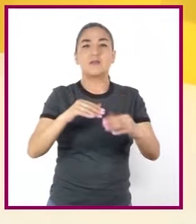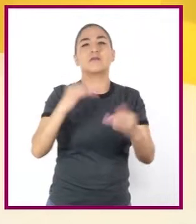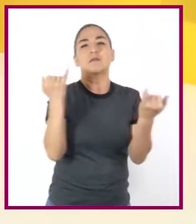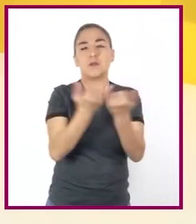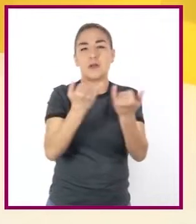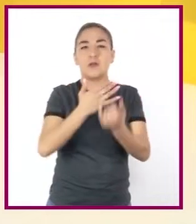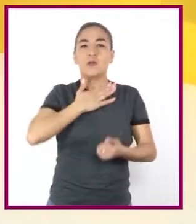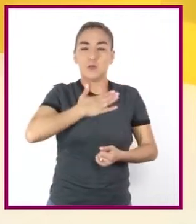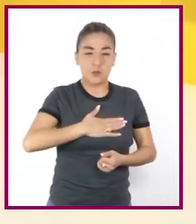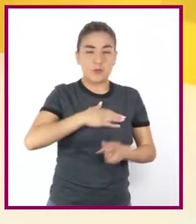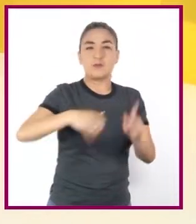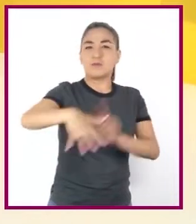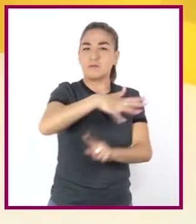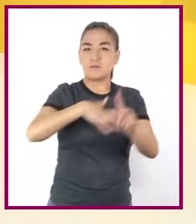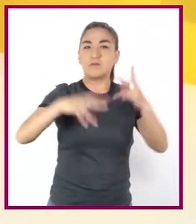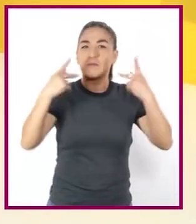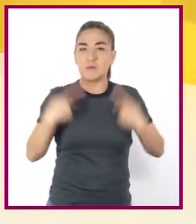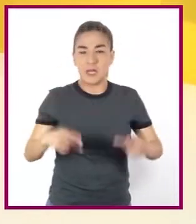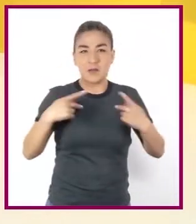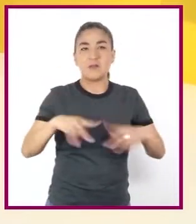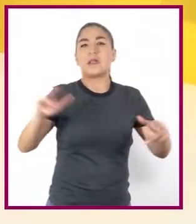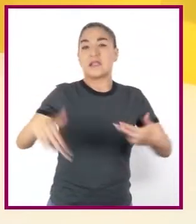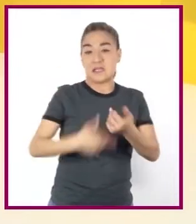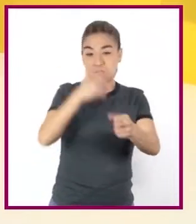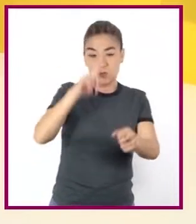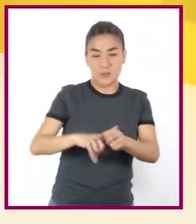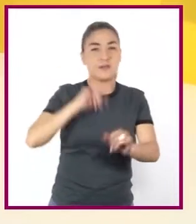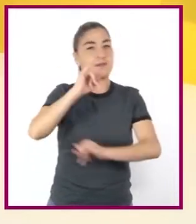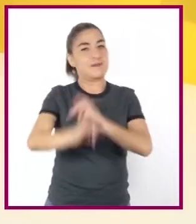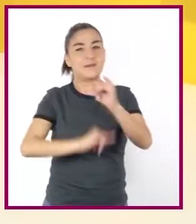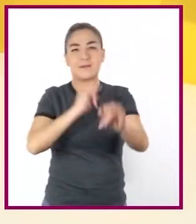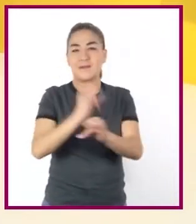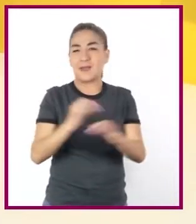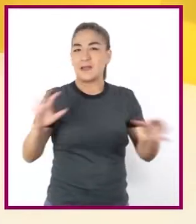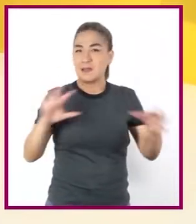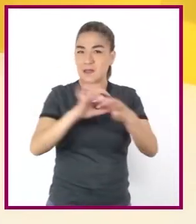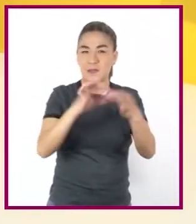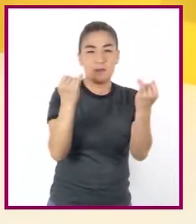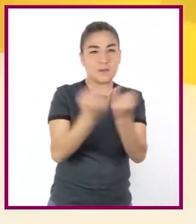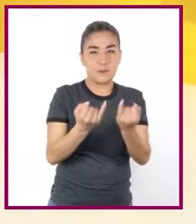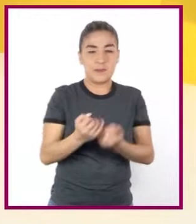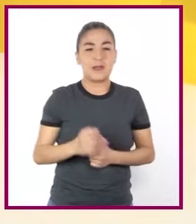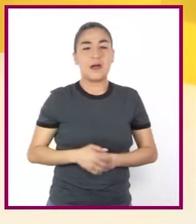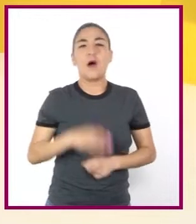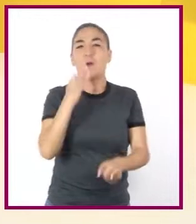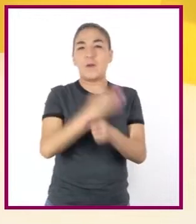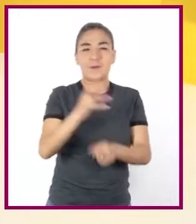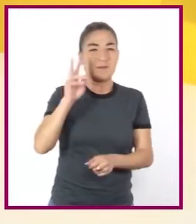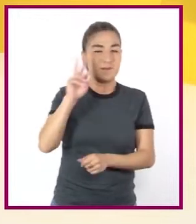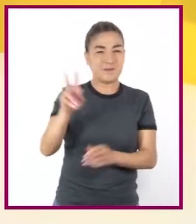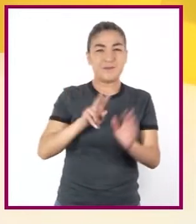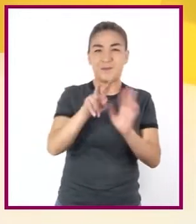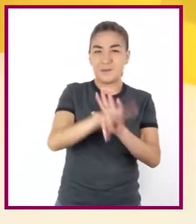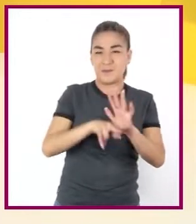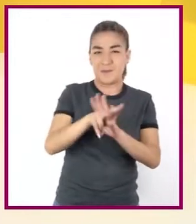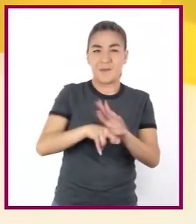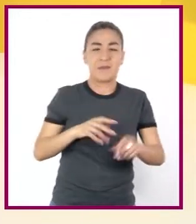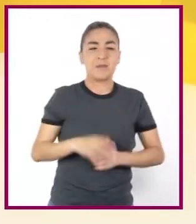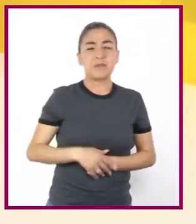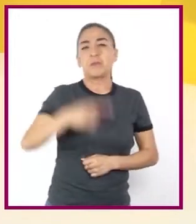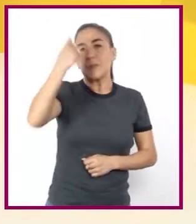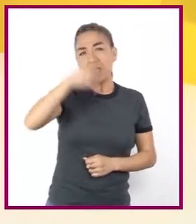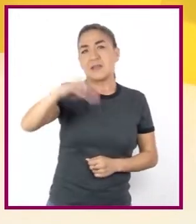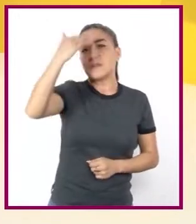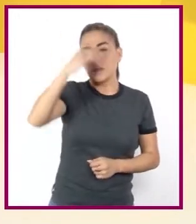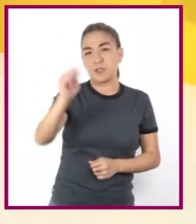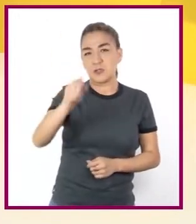justicia social en el contexto nacional e internacional. Veamos y escuchemos el siguiente video para conocer sobre